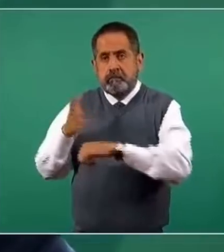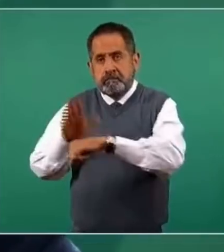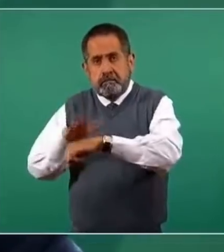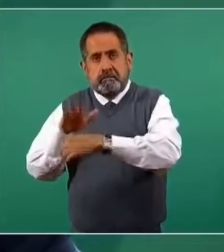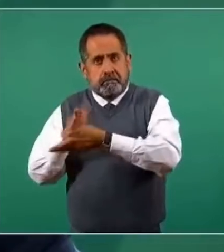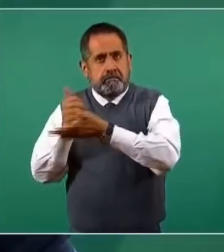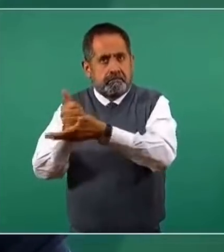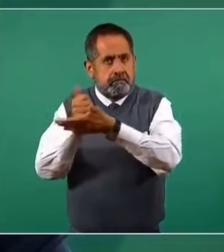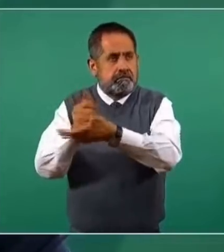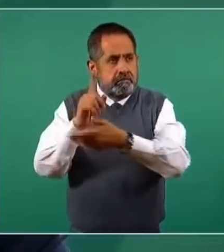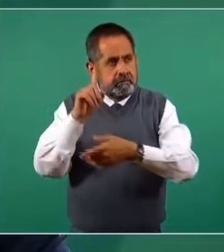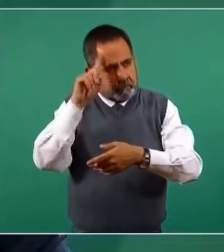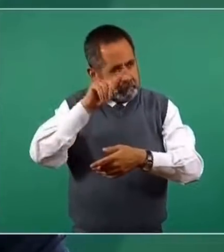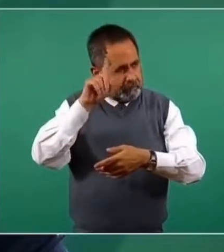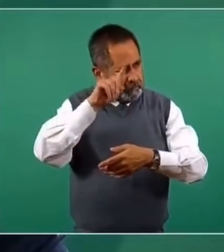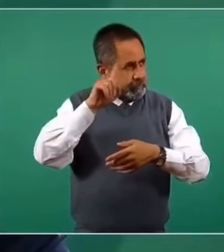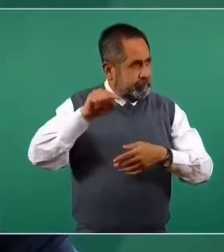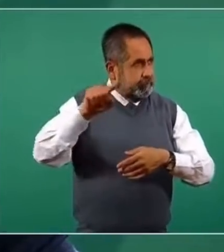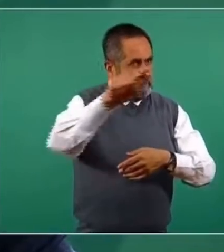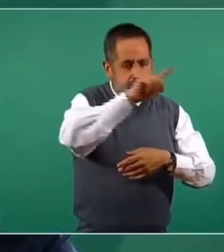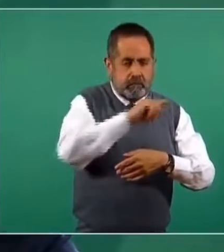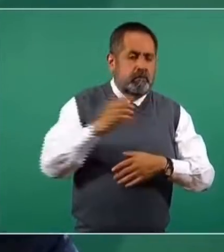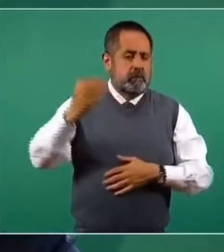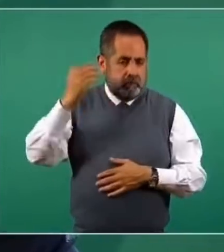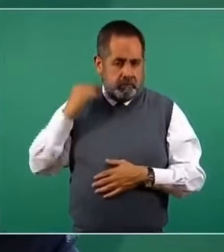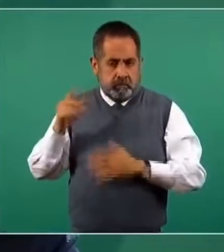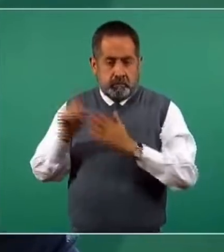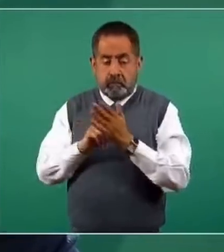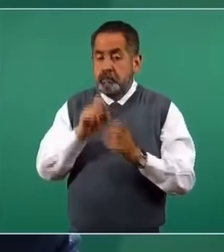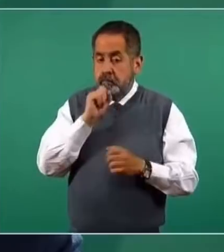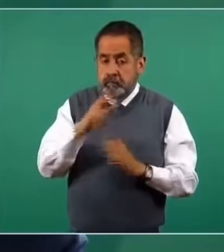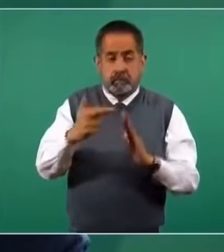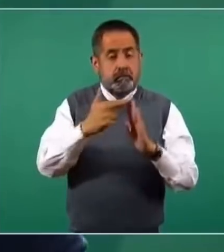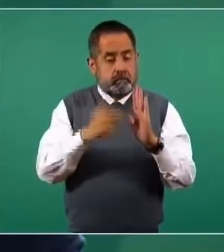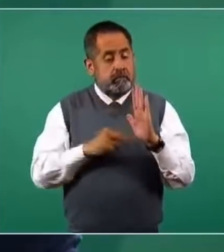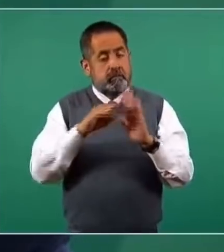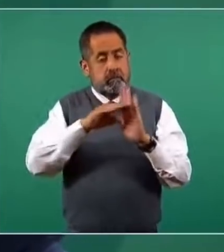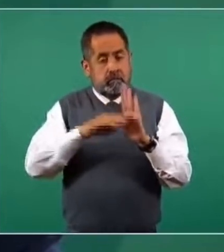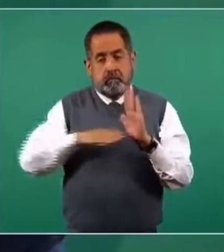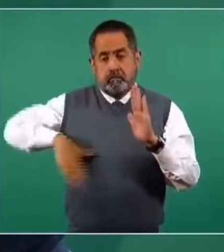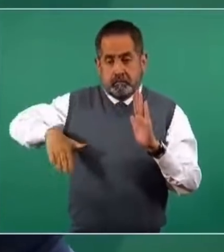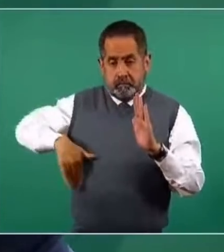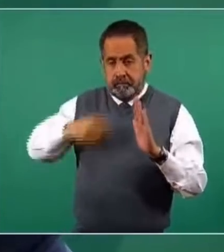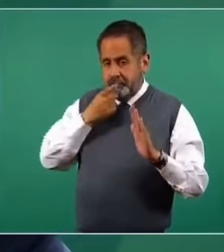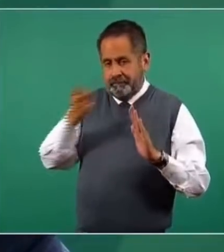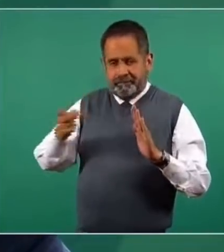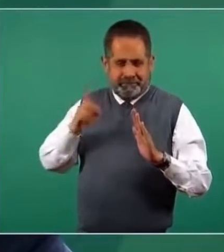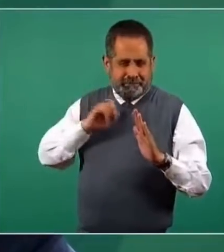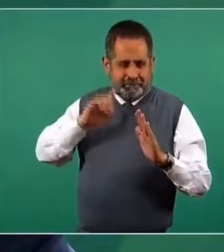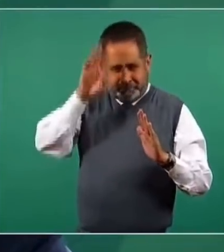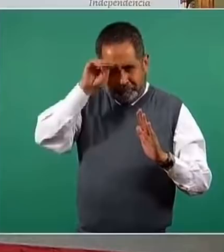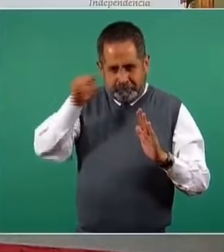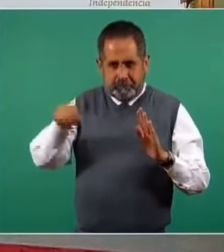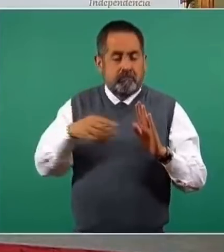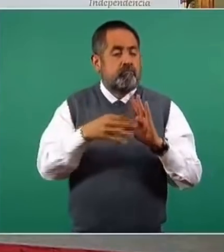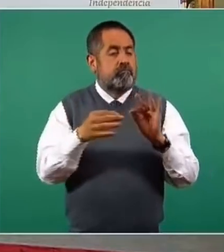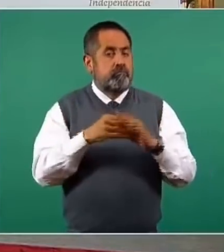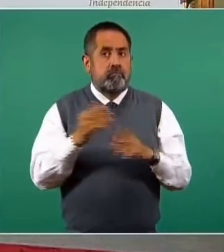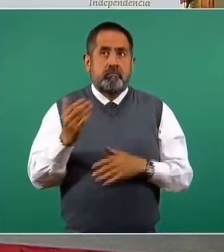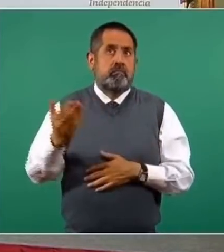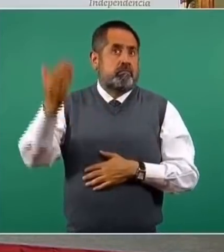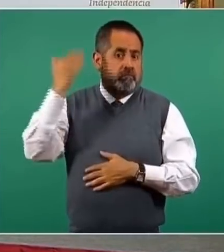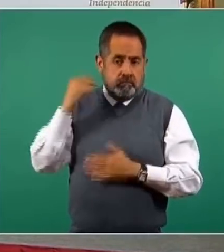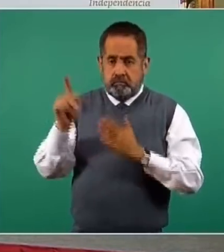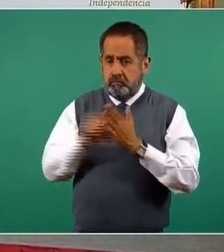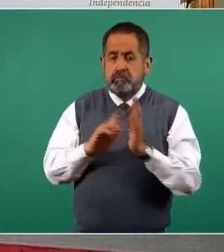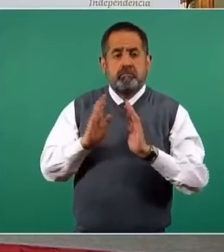prepararse desde hace varios meses sobre precisamente los lineamientos que le mencionábamos a Jacqueline, que fueron emitidos hace varios